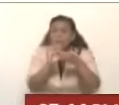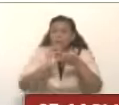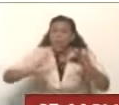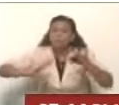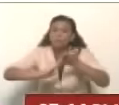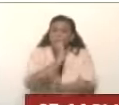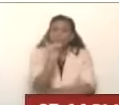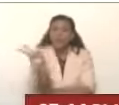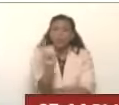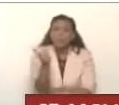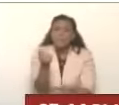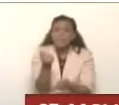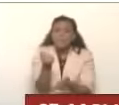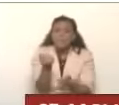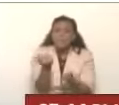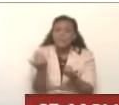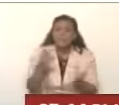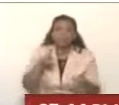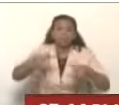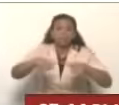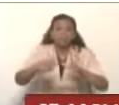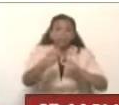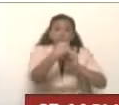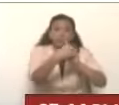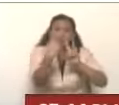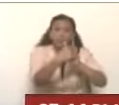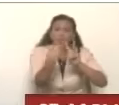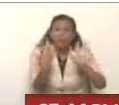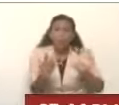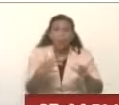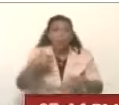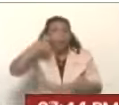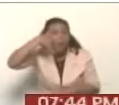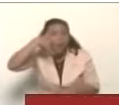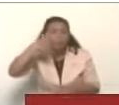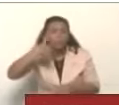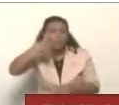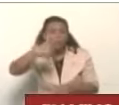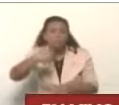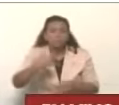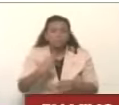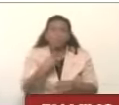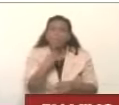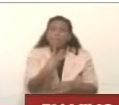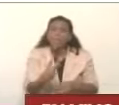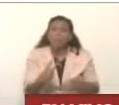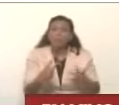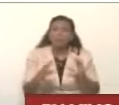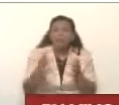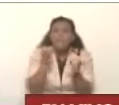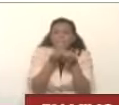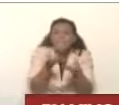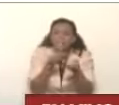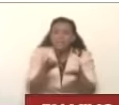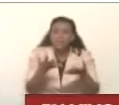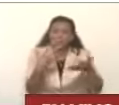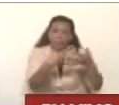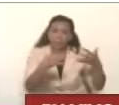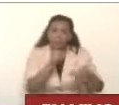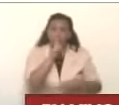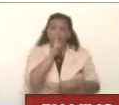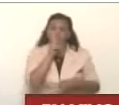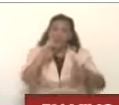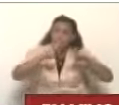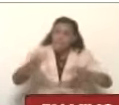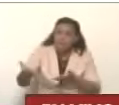economía del país, y se presentaron dos audiovideos, decía el fiscal general, de una de las investigaciones que usted